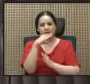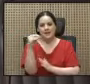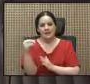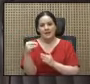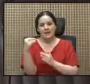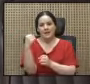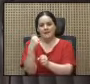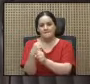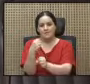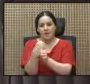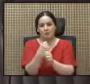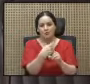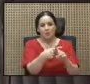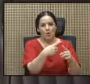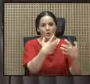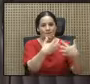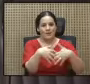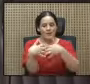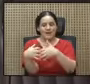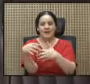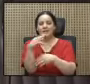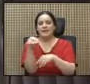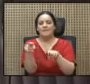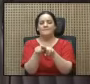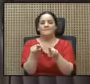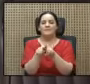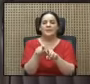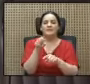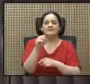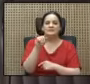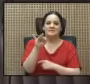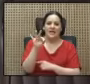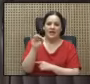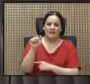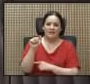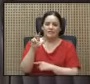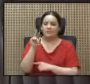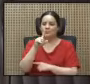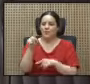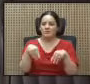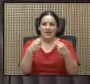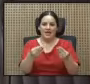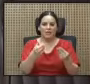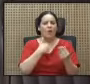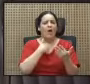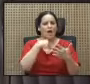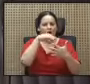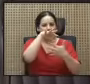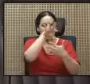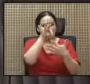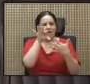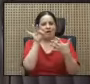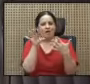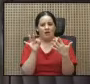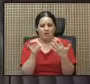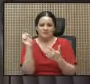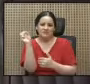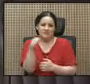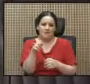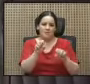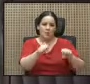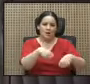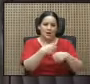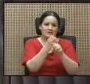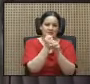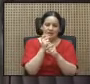decreto de la cota SIAT, que aún no se ha dado. Opciones hay, señor presidente, opciones hay para hacer el recambio de la pesca